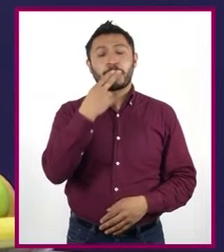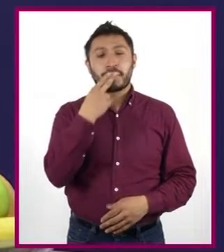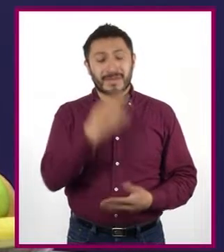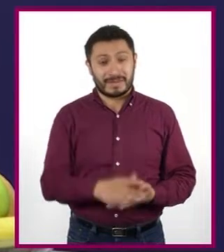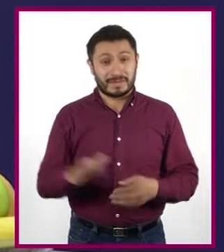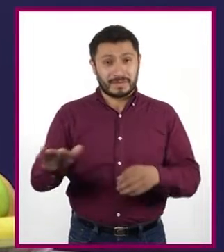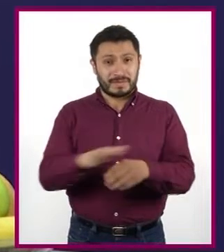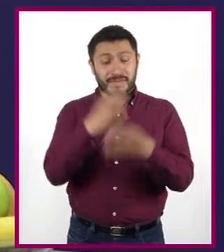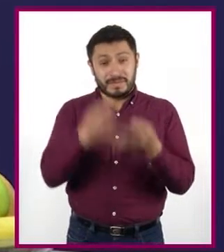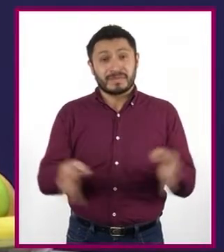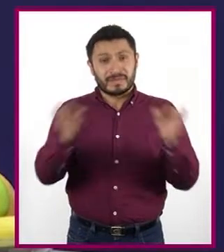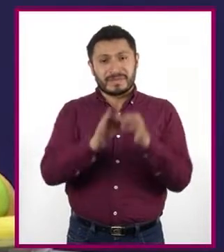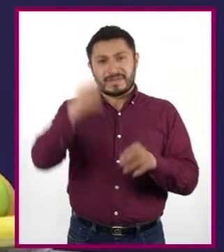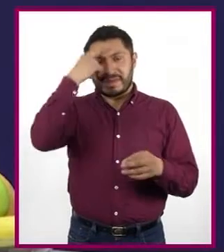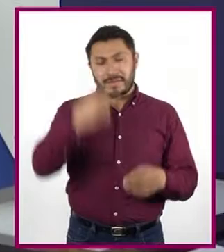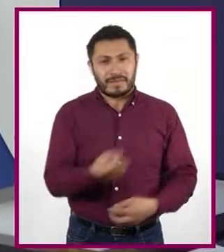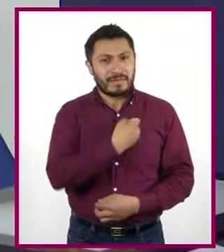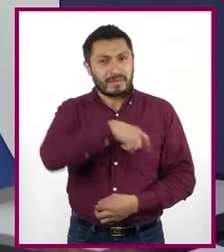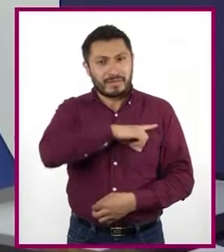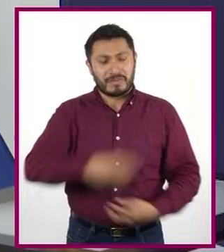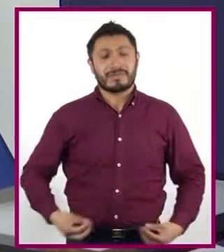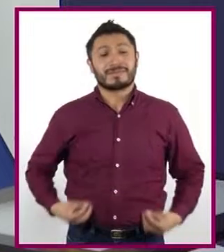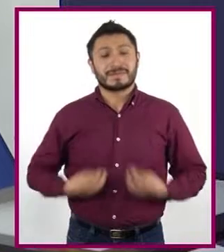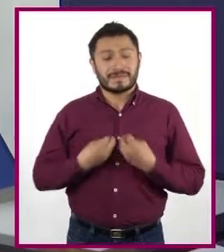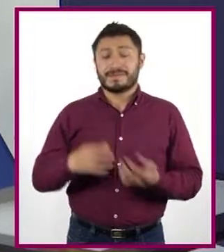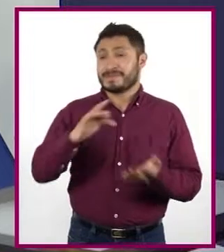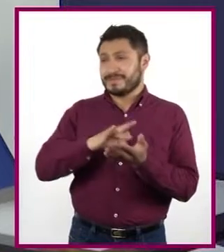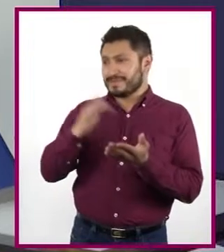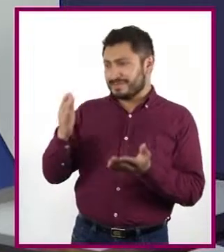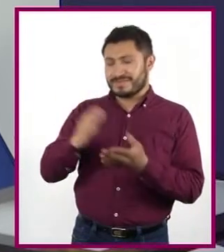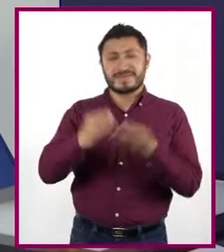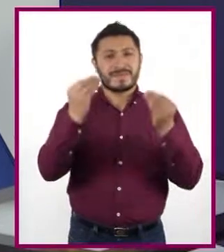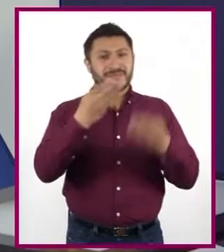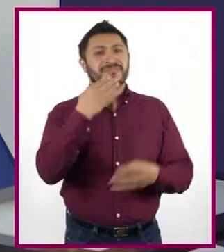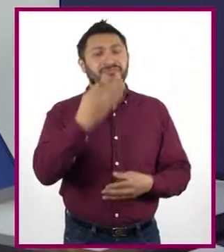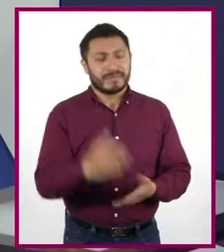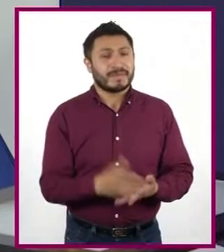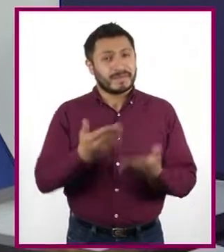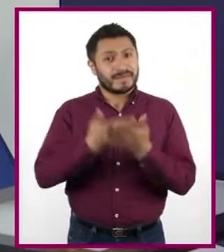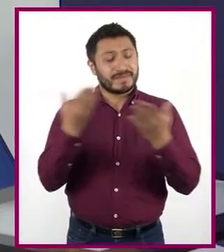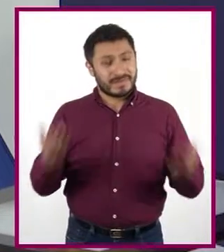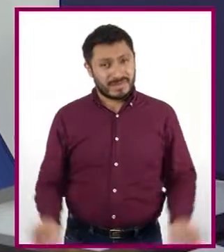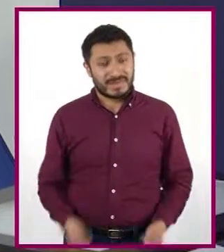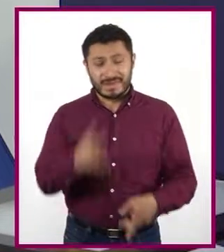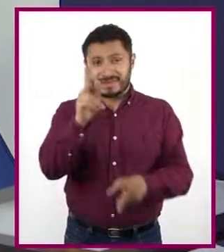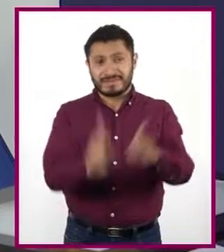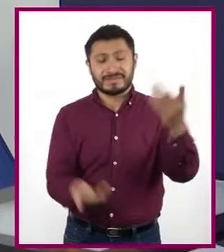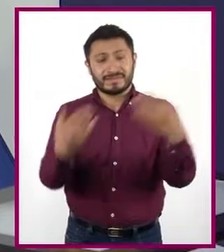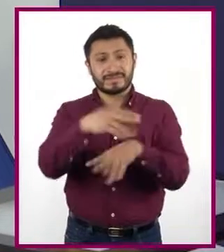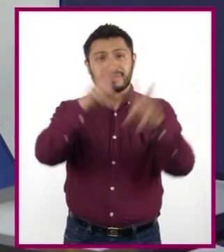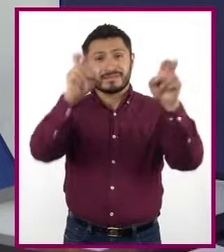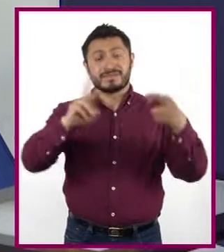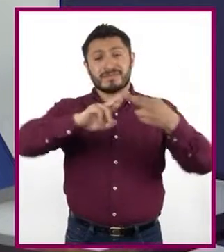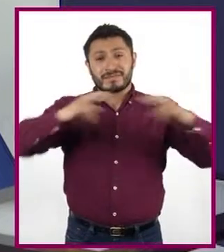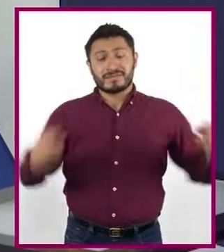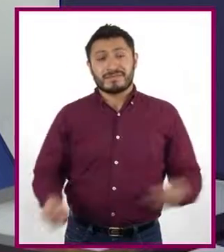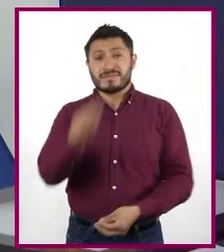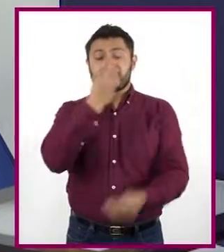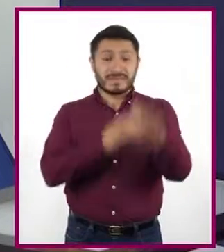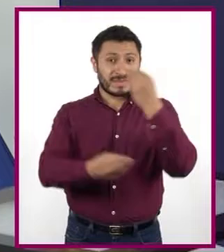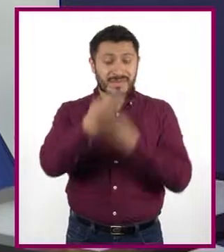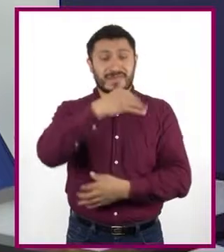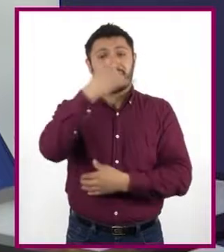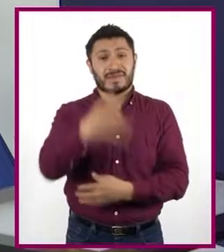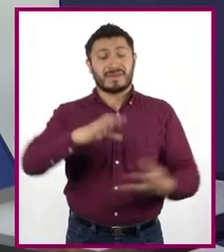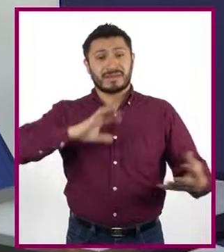fundamental para mantener una vida saludable. Gracias. Muy bien. Ahora hablaremos de un tema relacionado con la alimentación y